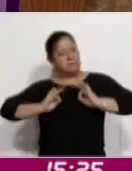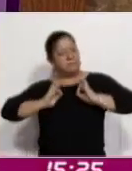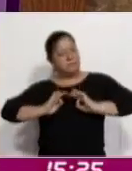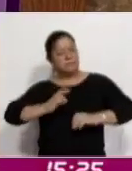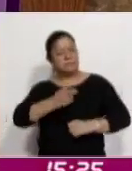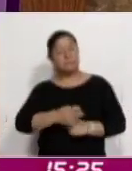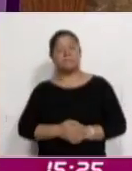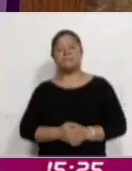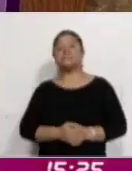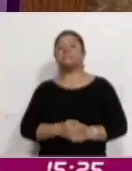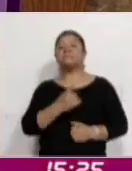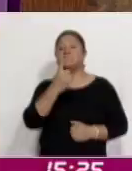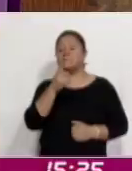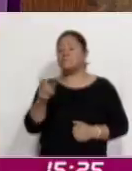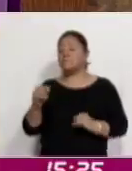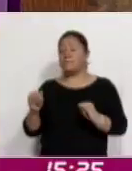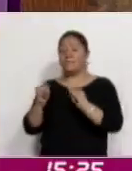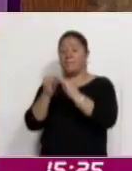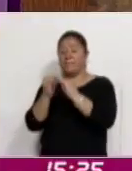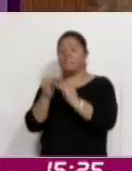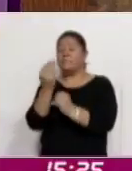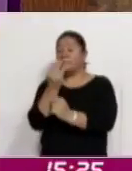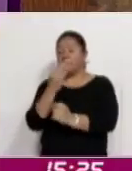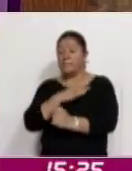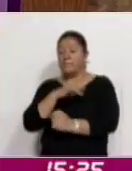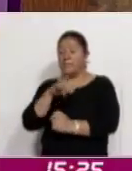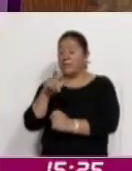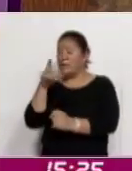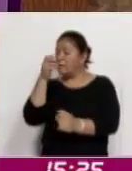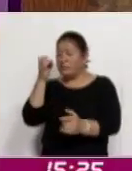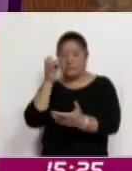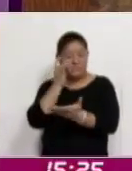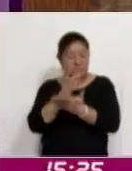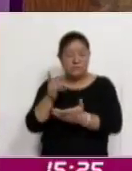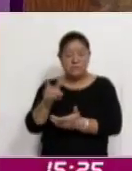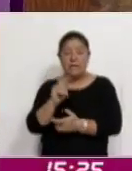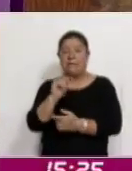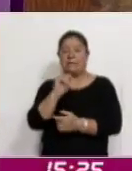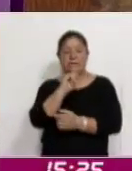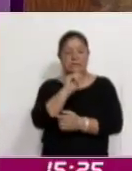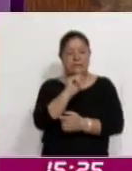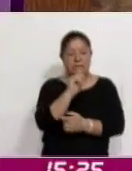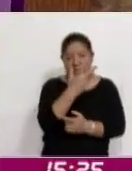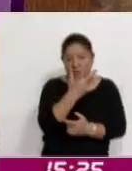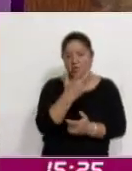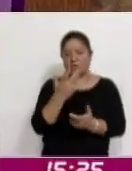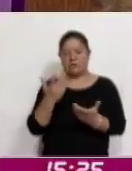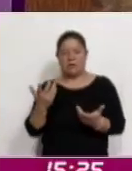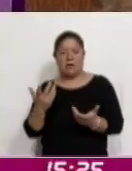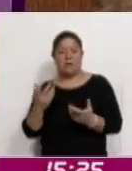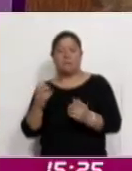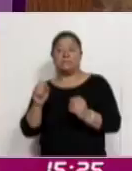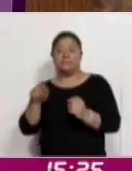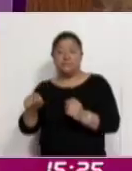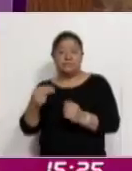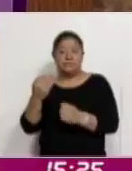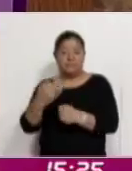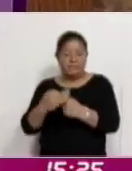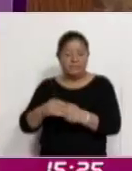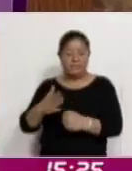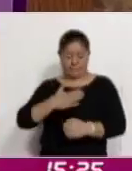una dependencia tiene alguna necesidad específica, técnica o tecnológica, donde nosotros como universidad